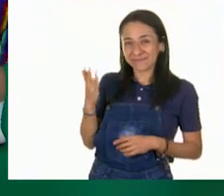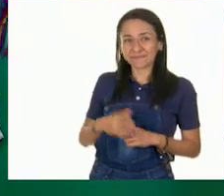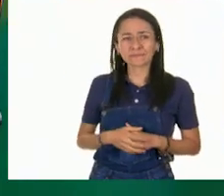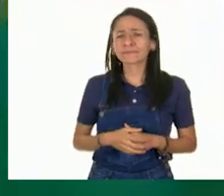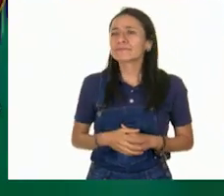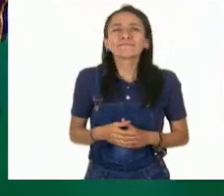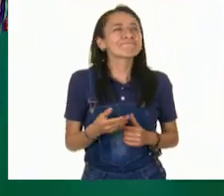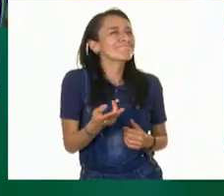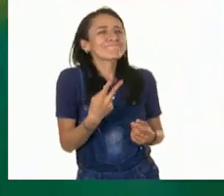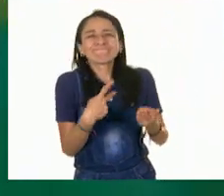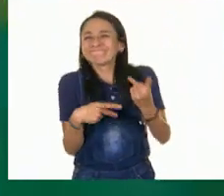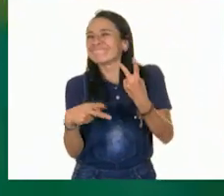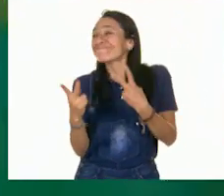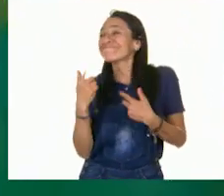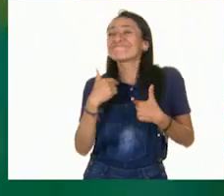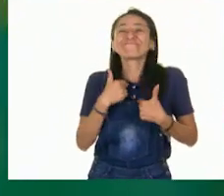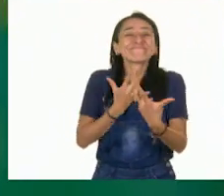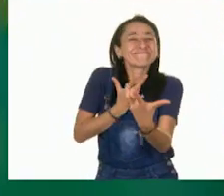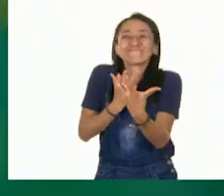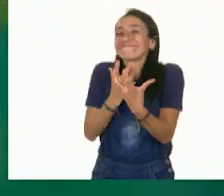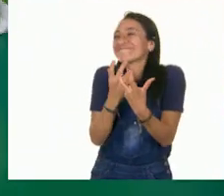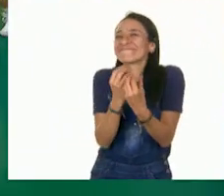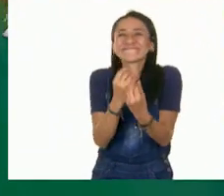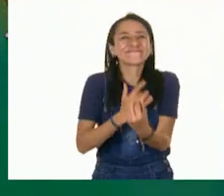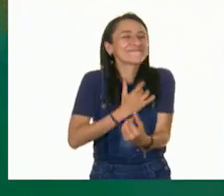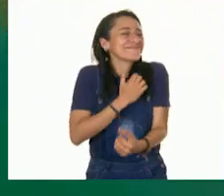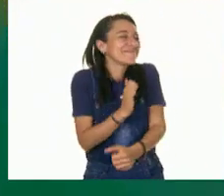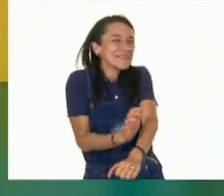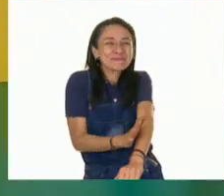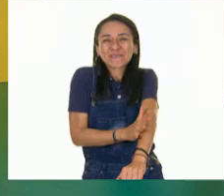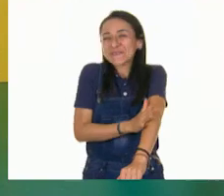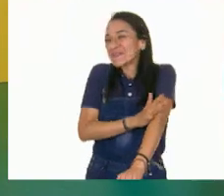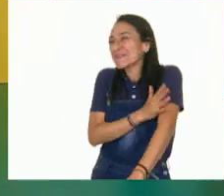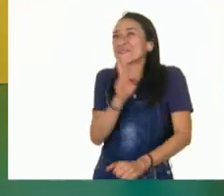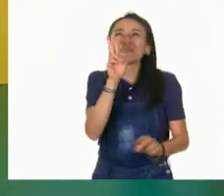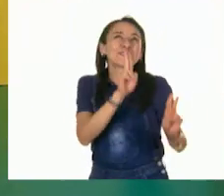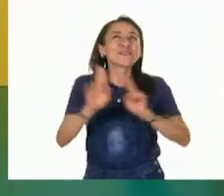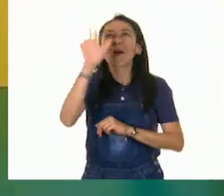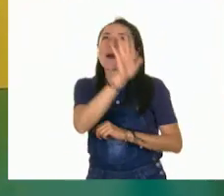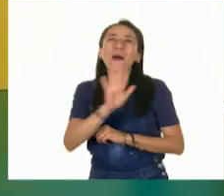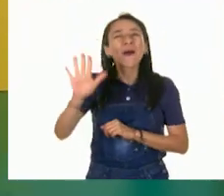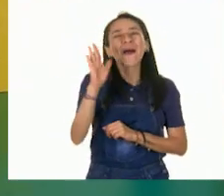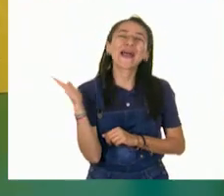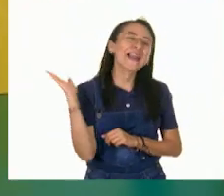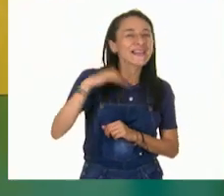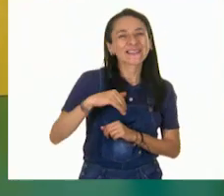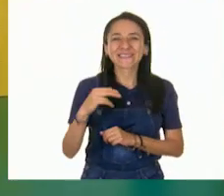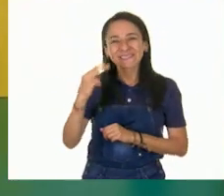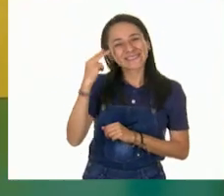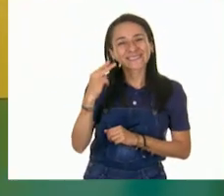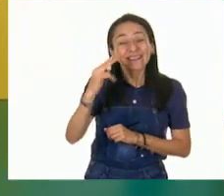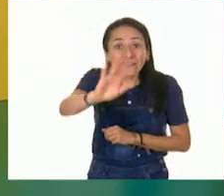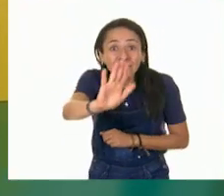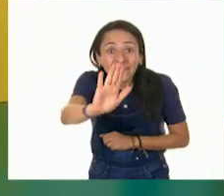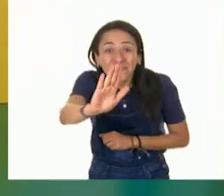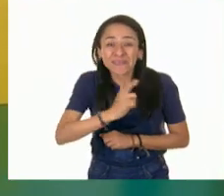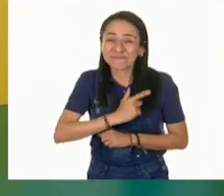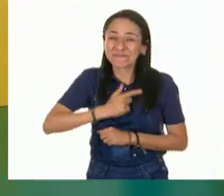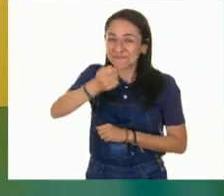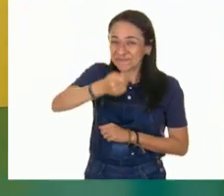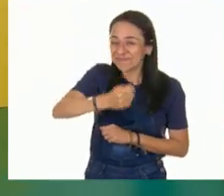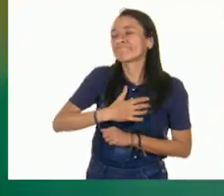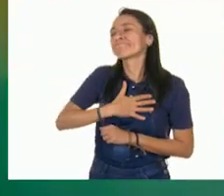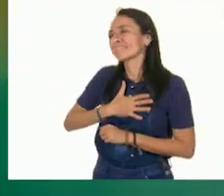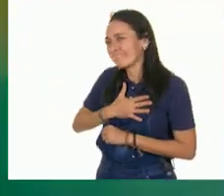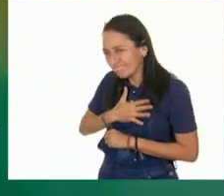viajar por el universo de emociones. Hola, ¿cómo están todos? Qué gusto saludarlos. Hola, qué Pepe, gusto, qué placer Feferefe.